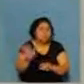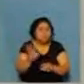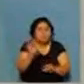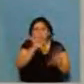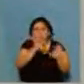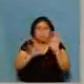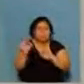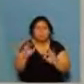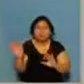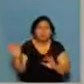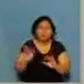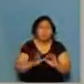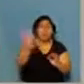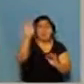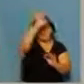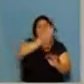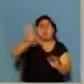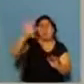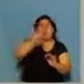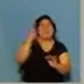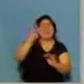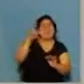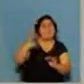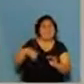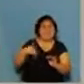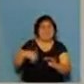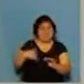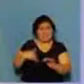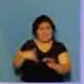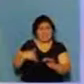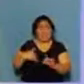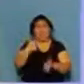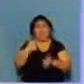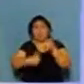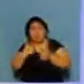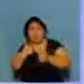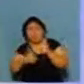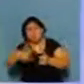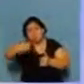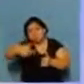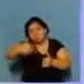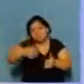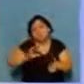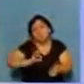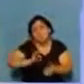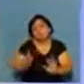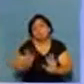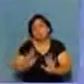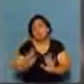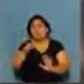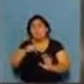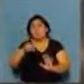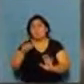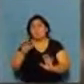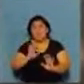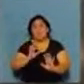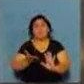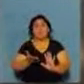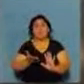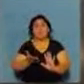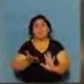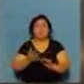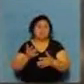tenemos en el norte argentino, y es lo que nos permite ser competitivos año tras año, ¿no? ¿El balance cómo ha sido en este año? Ha sido un balance